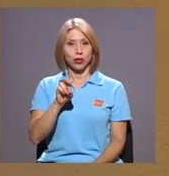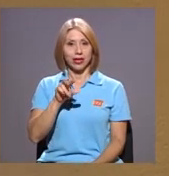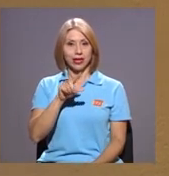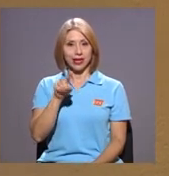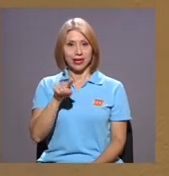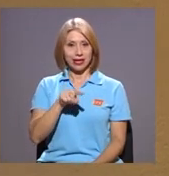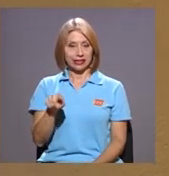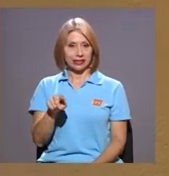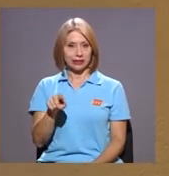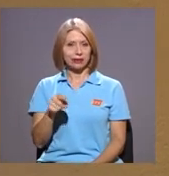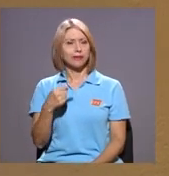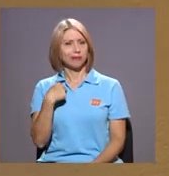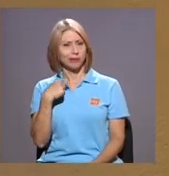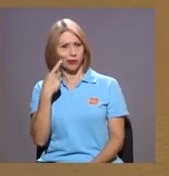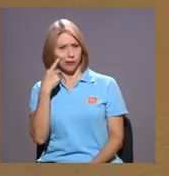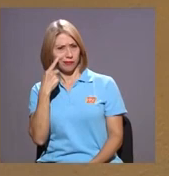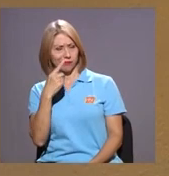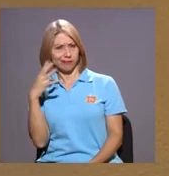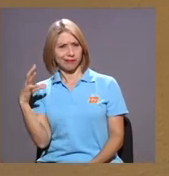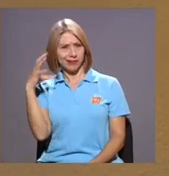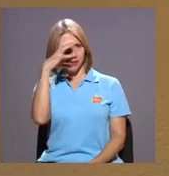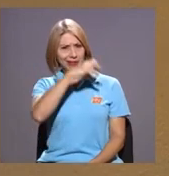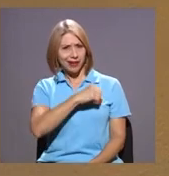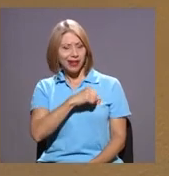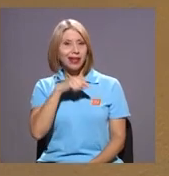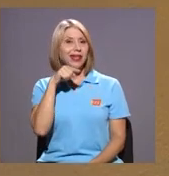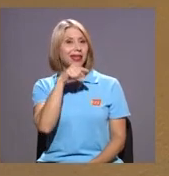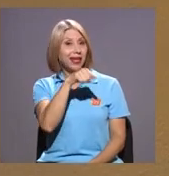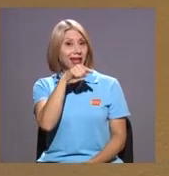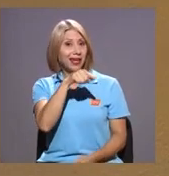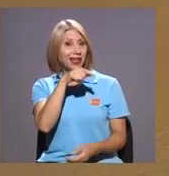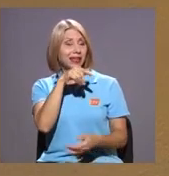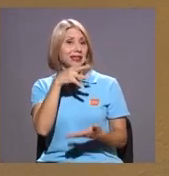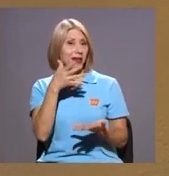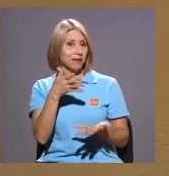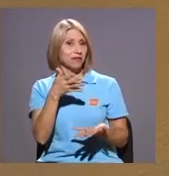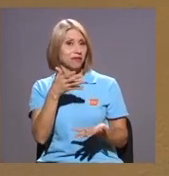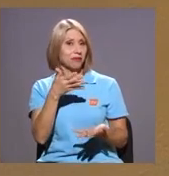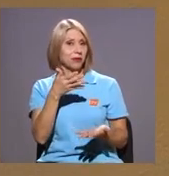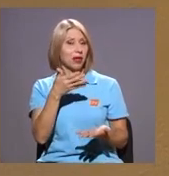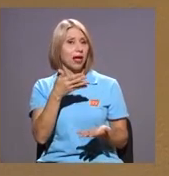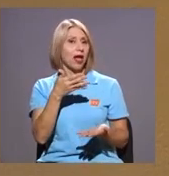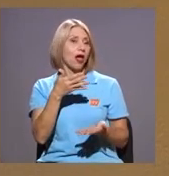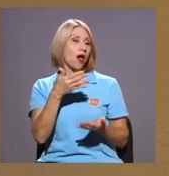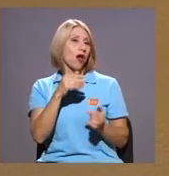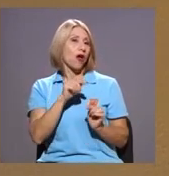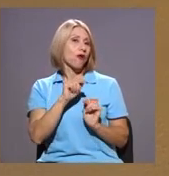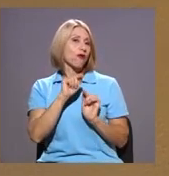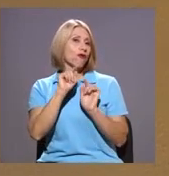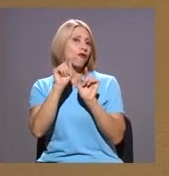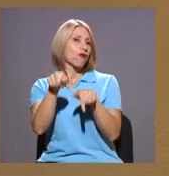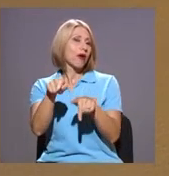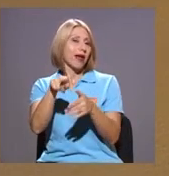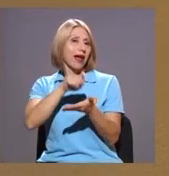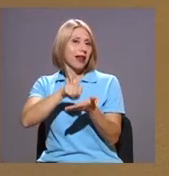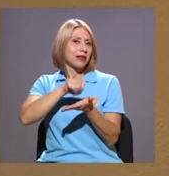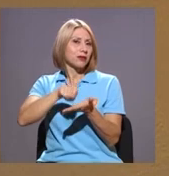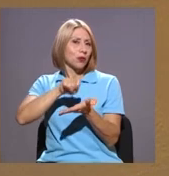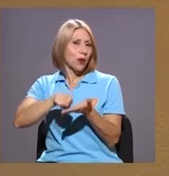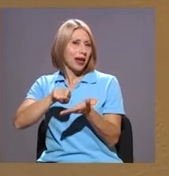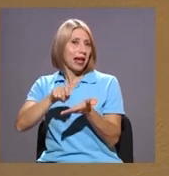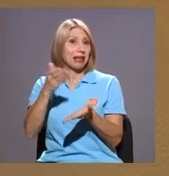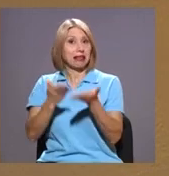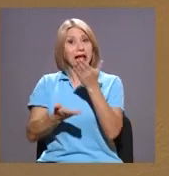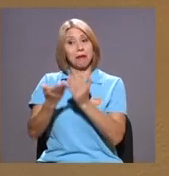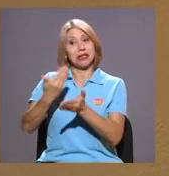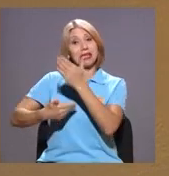por ahí me enteré que fue a la escuela en unos viajes que cuando era niñita seguramente le resultaban muy